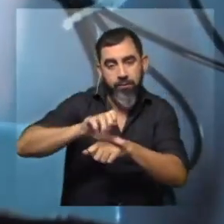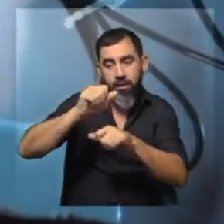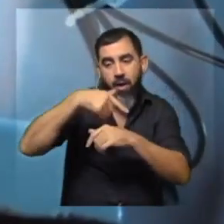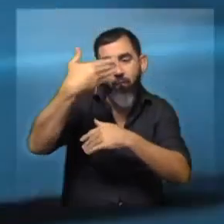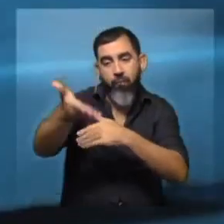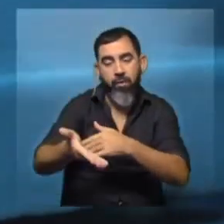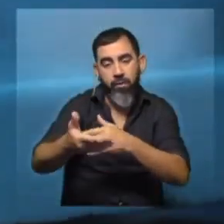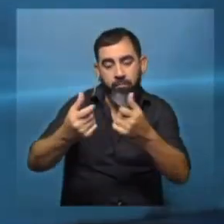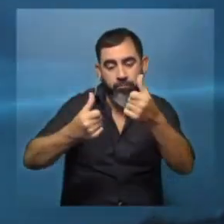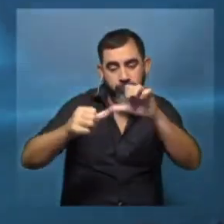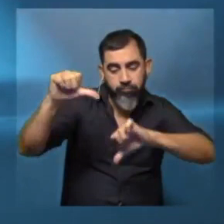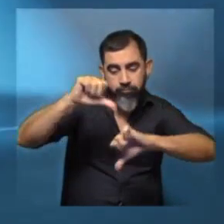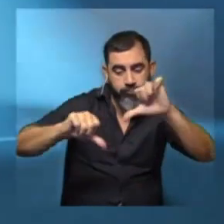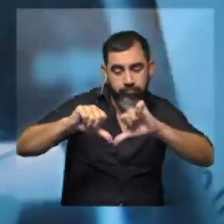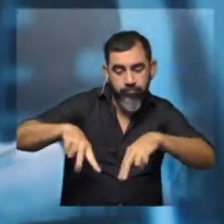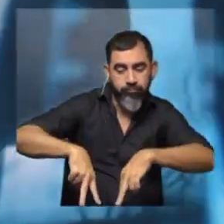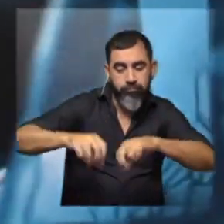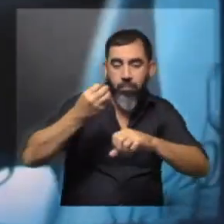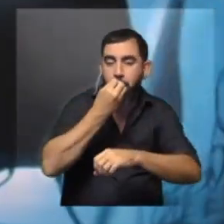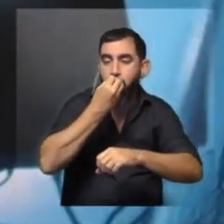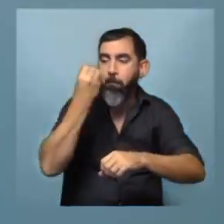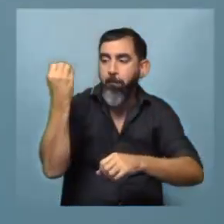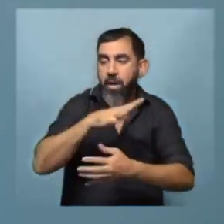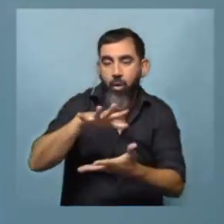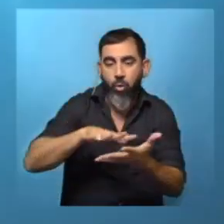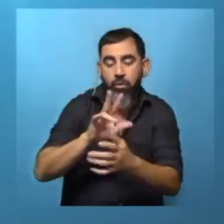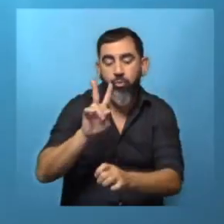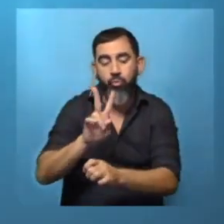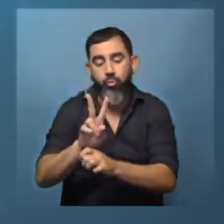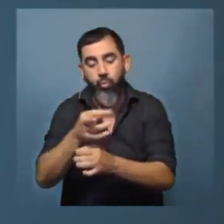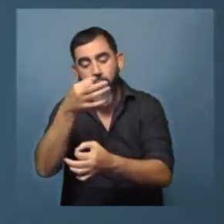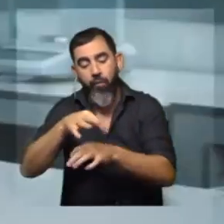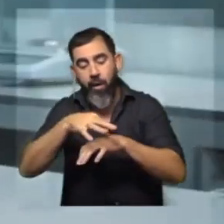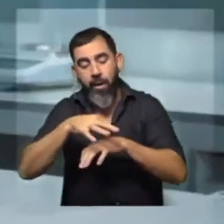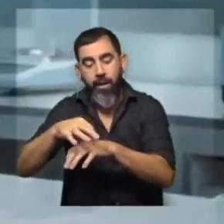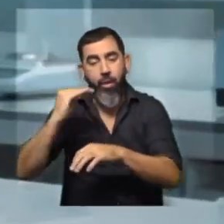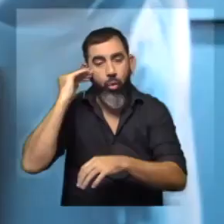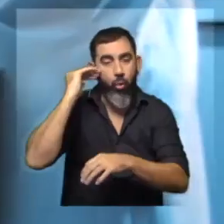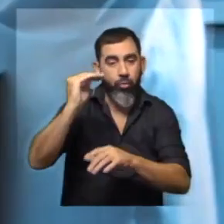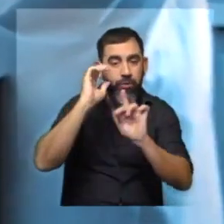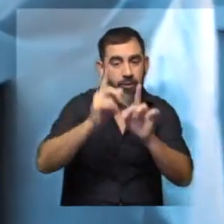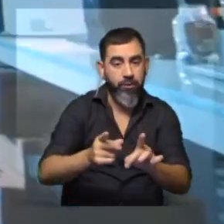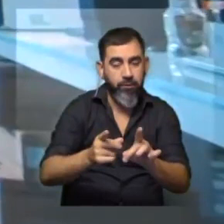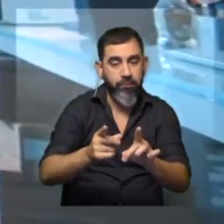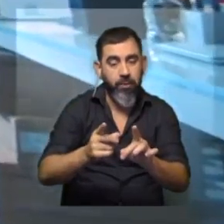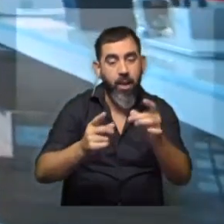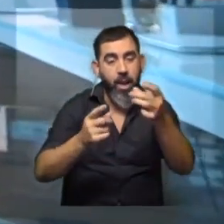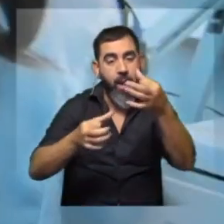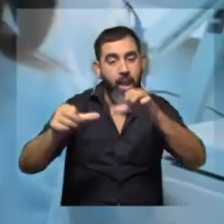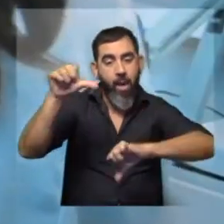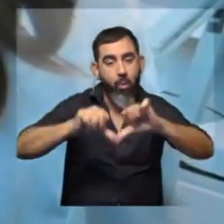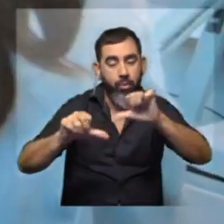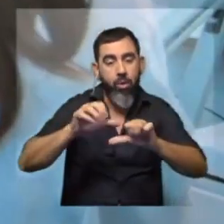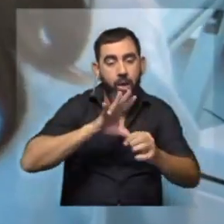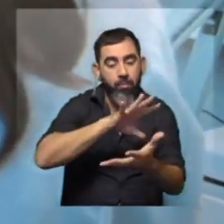realización de ensayos y análisis en las mejores condiciones, bajo la supervisión y guía de sus docentes. El laboratorio cuenta con